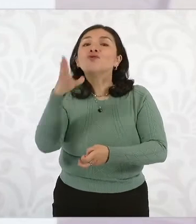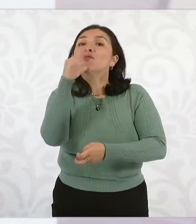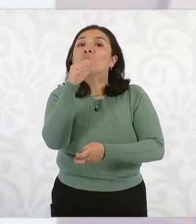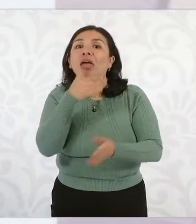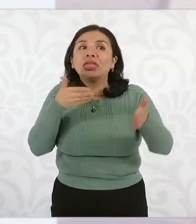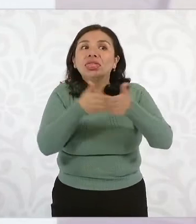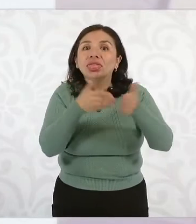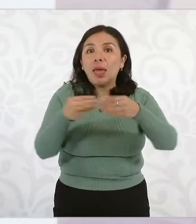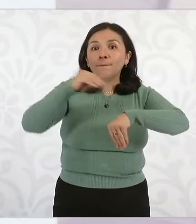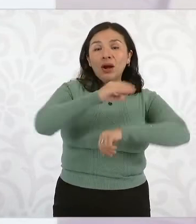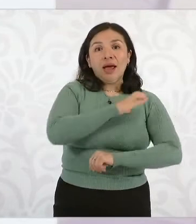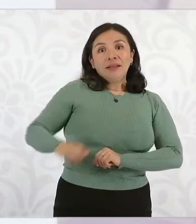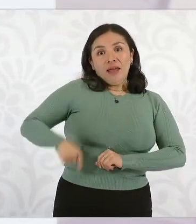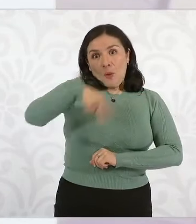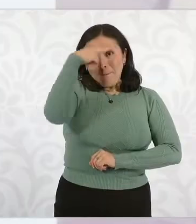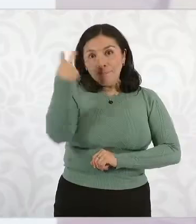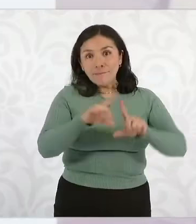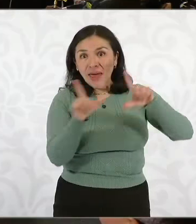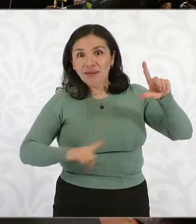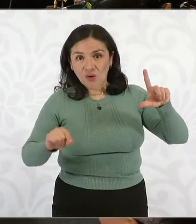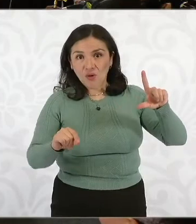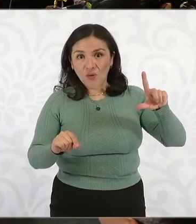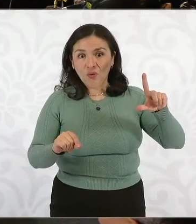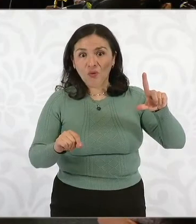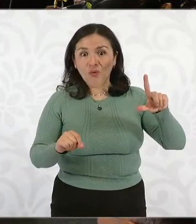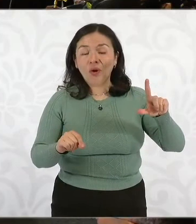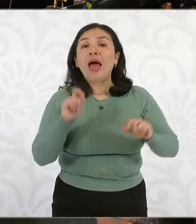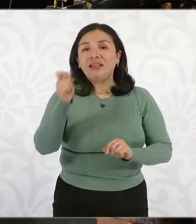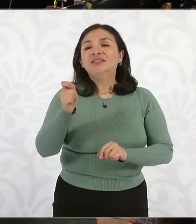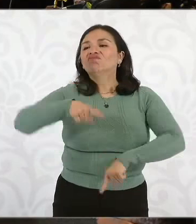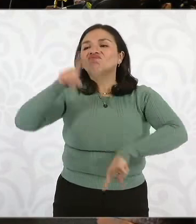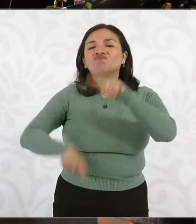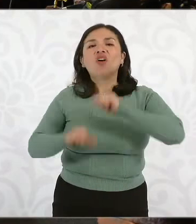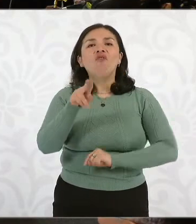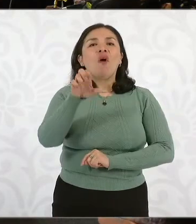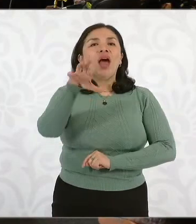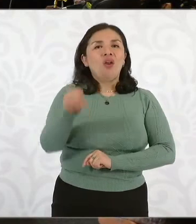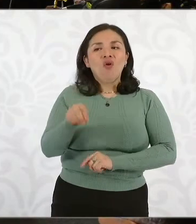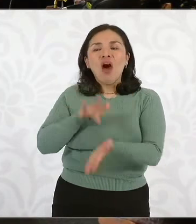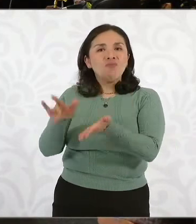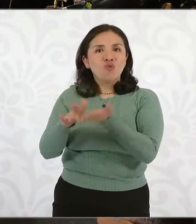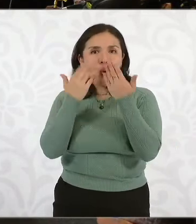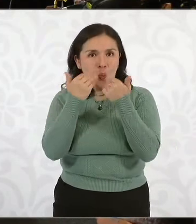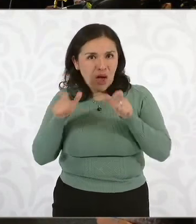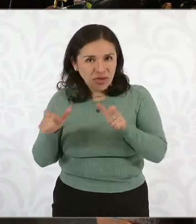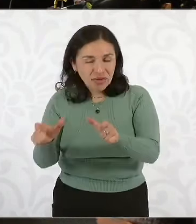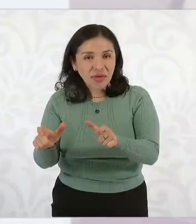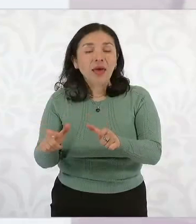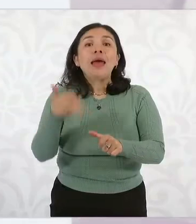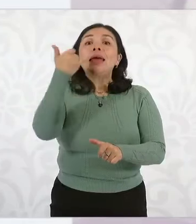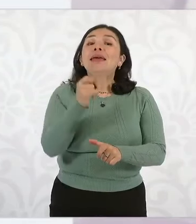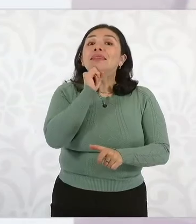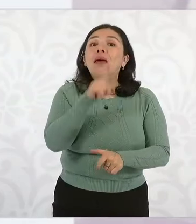candidato. Le quitan el fuero. No solo le quitan el fuero, sino el problema